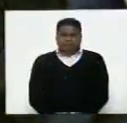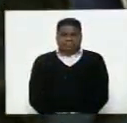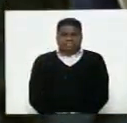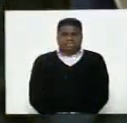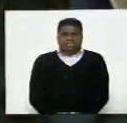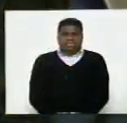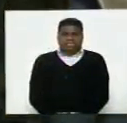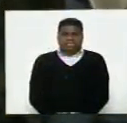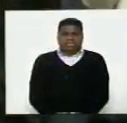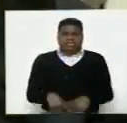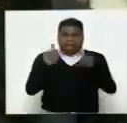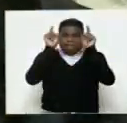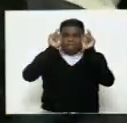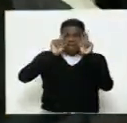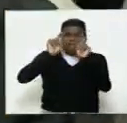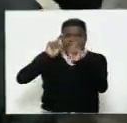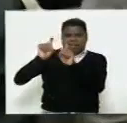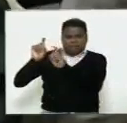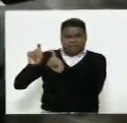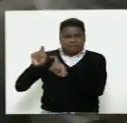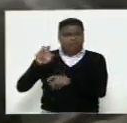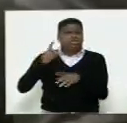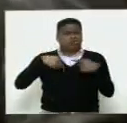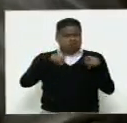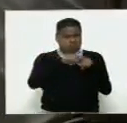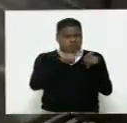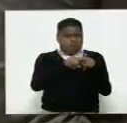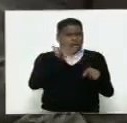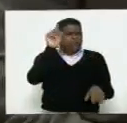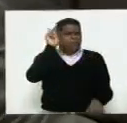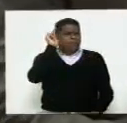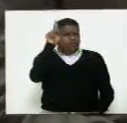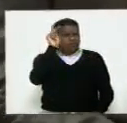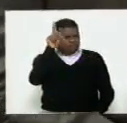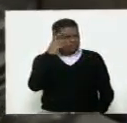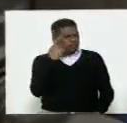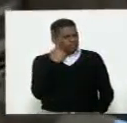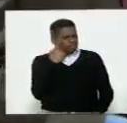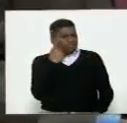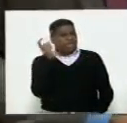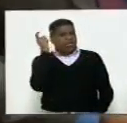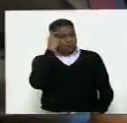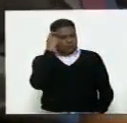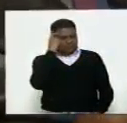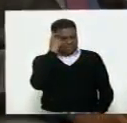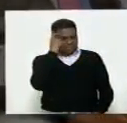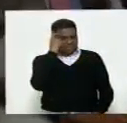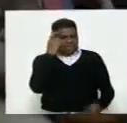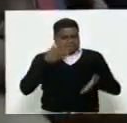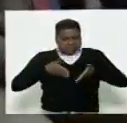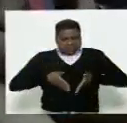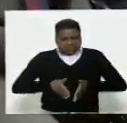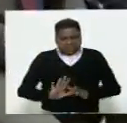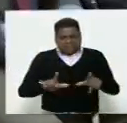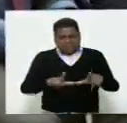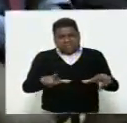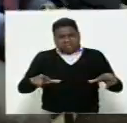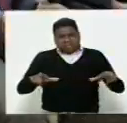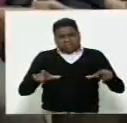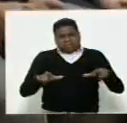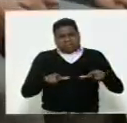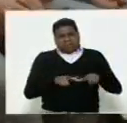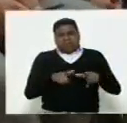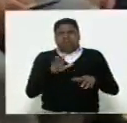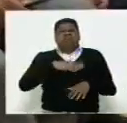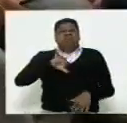de nacimientos o facilitador de nacimientos en el contexto de los días del nacimiento, en el espacio donde la mujer